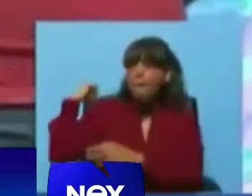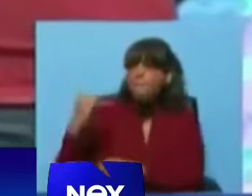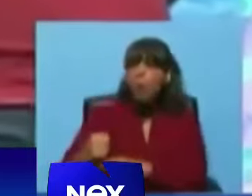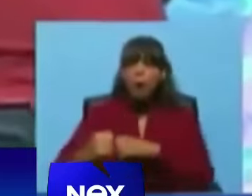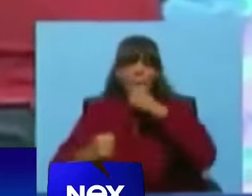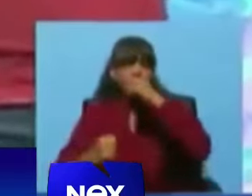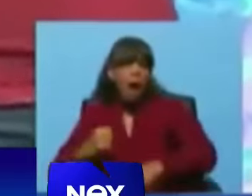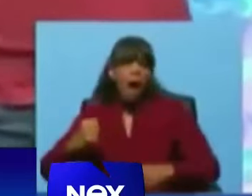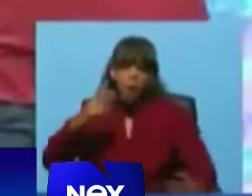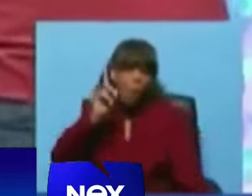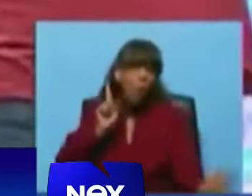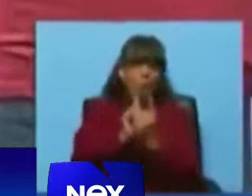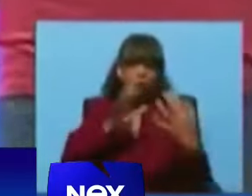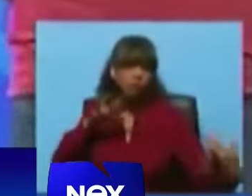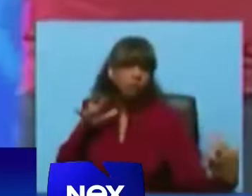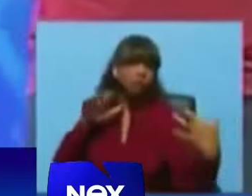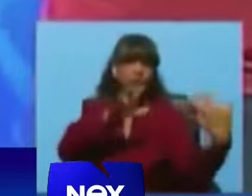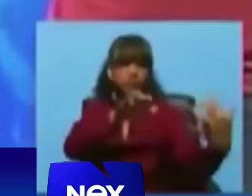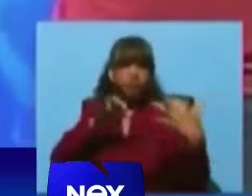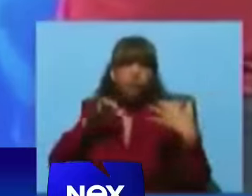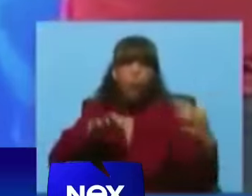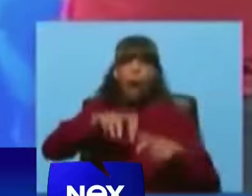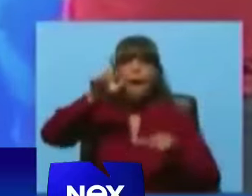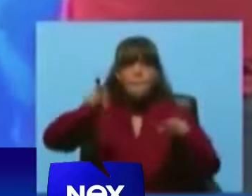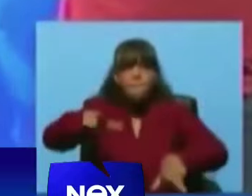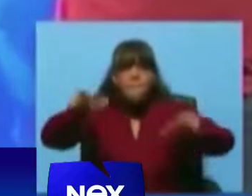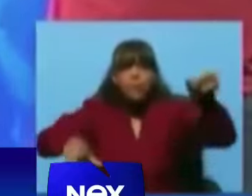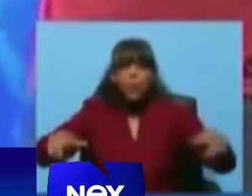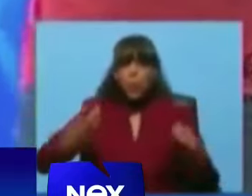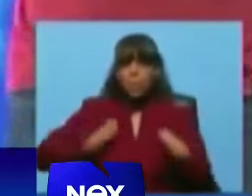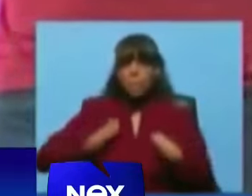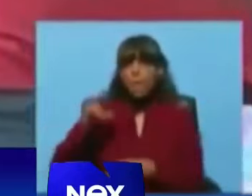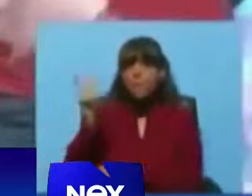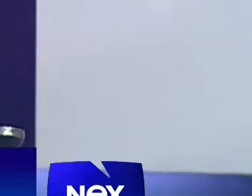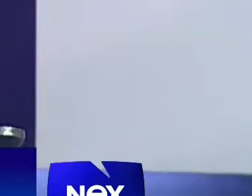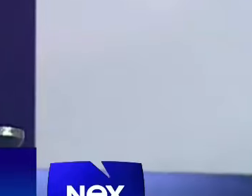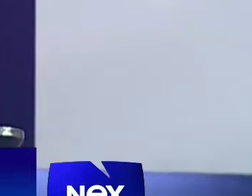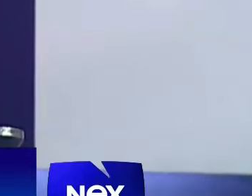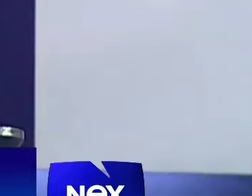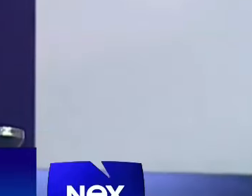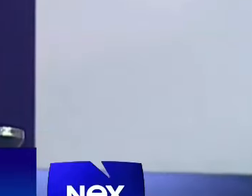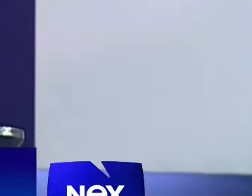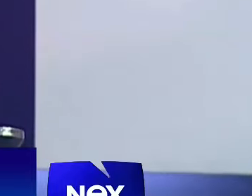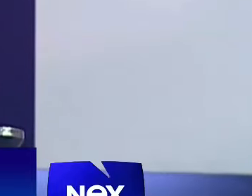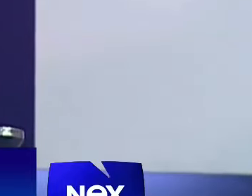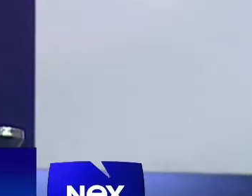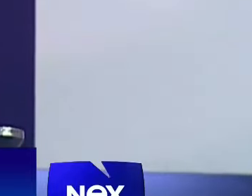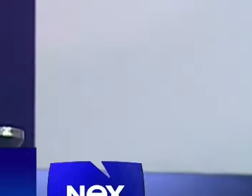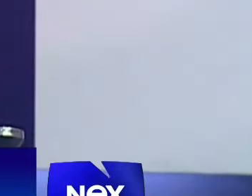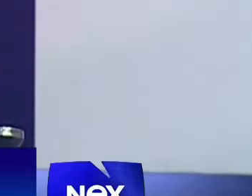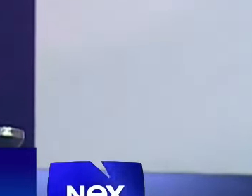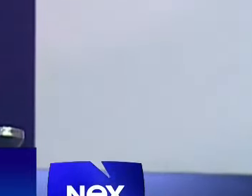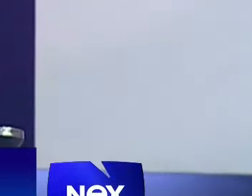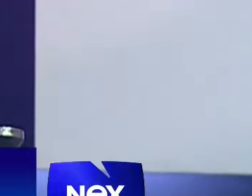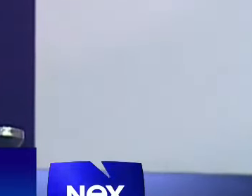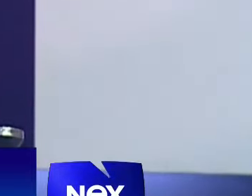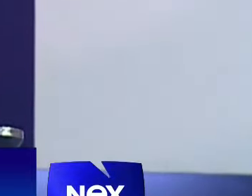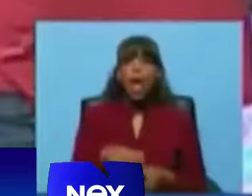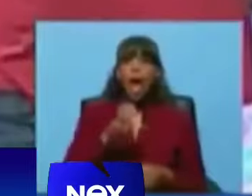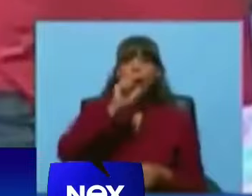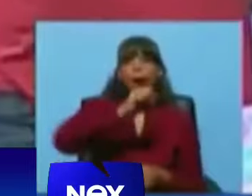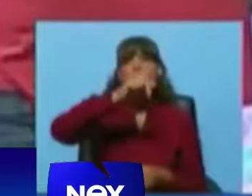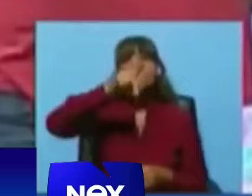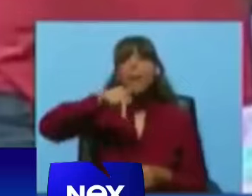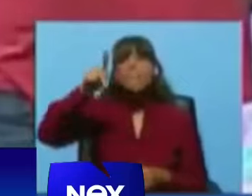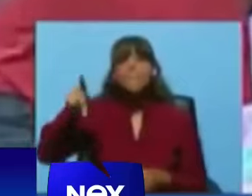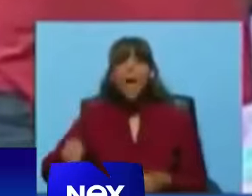señor maduro y su familia salgan de Venezuela Panamá lo haría afirmó el mandatario esta declaración reitera el